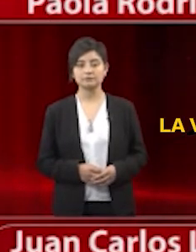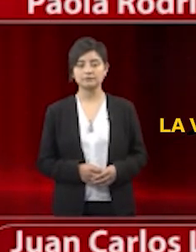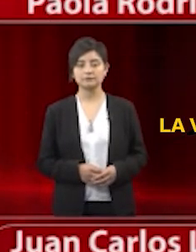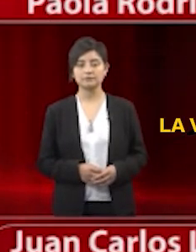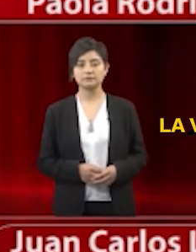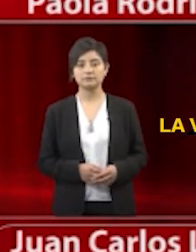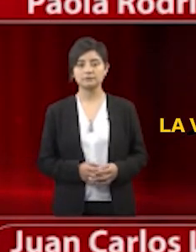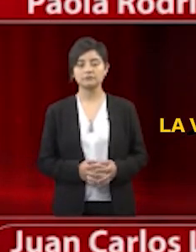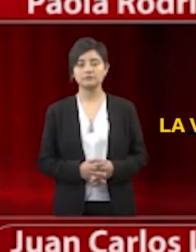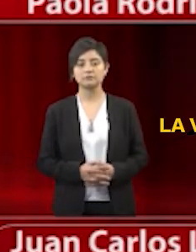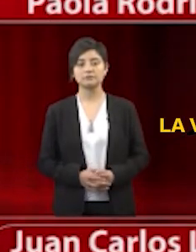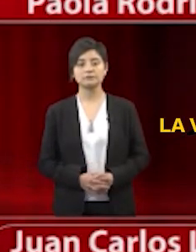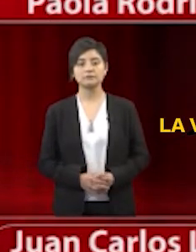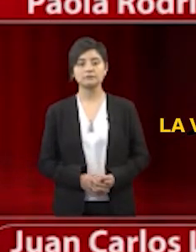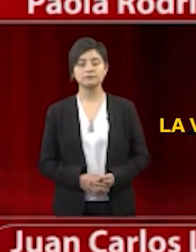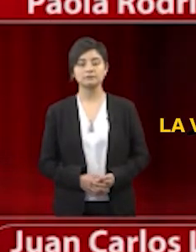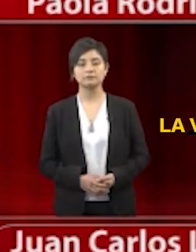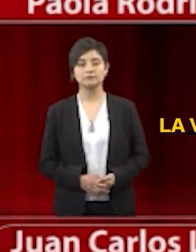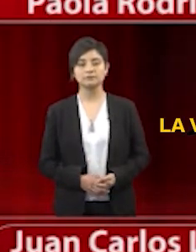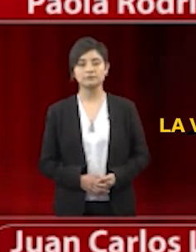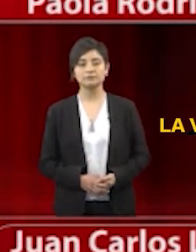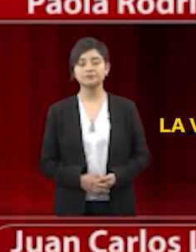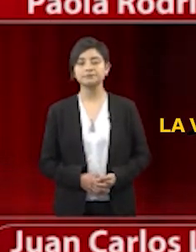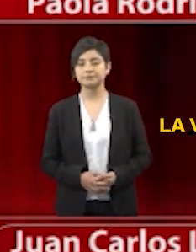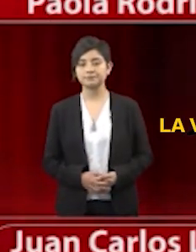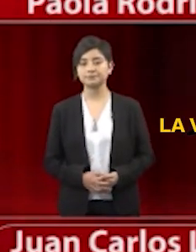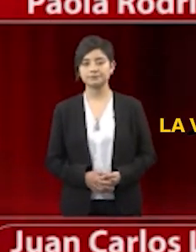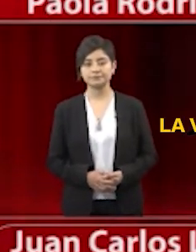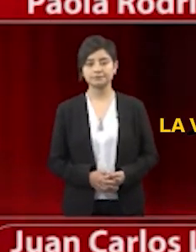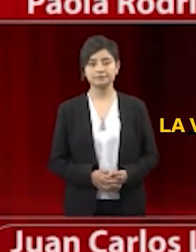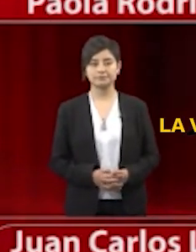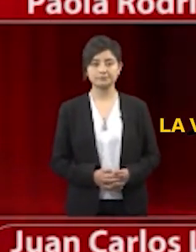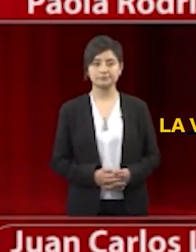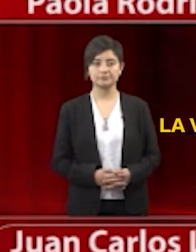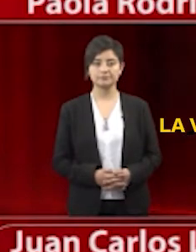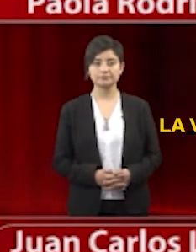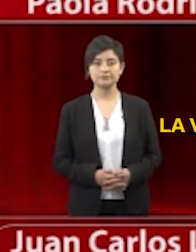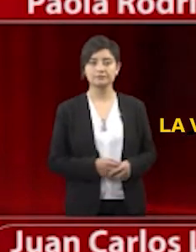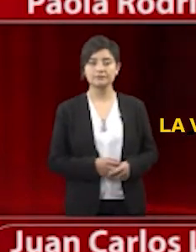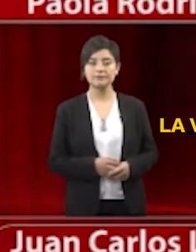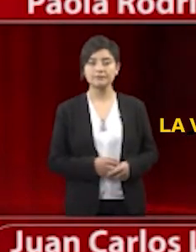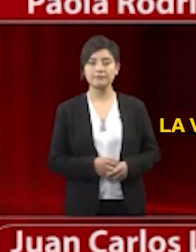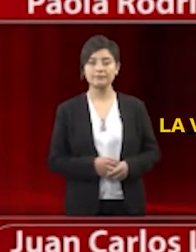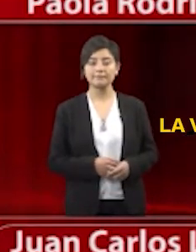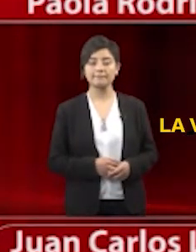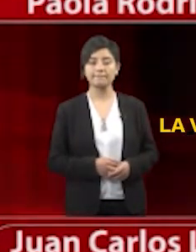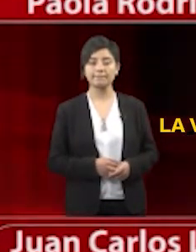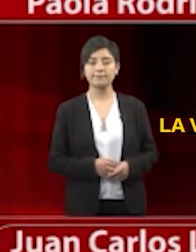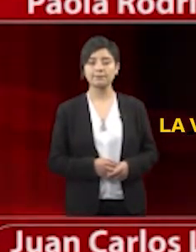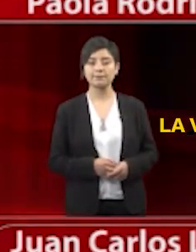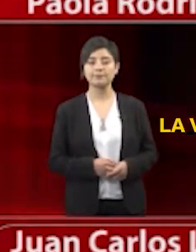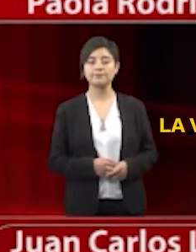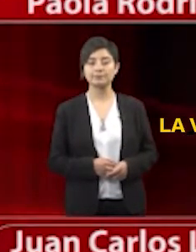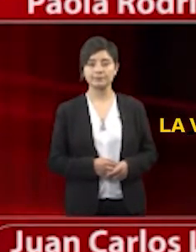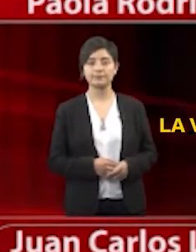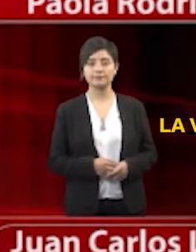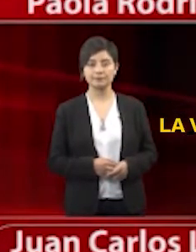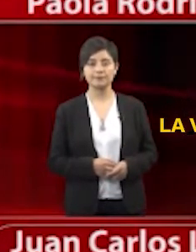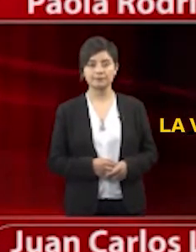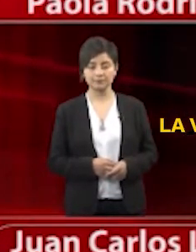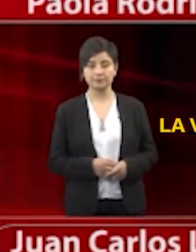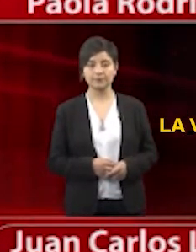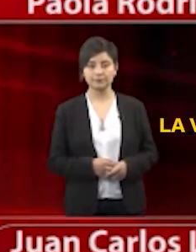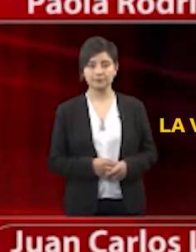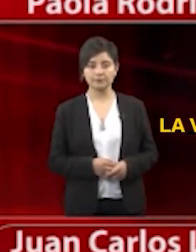ven en las semillas transgénicas varias dificultades. La primera de ellas, la contaminación genética de las